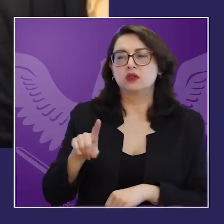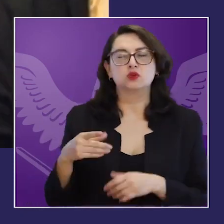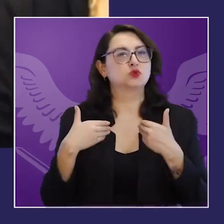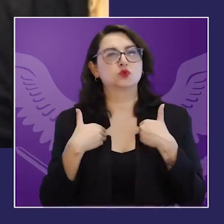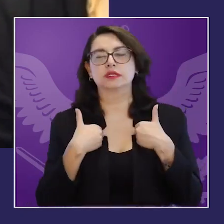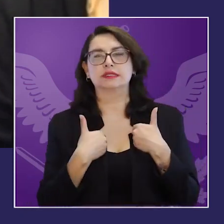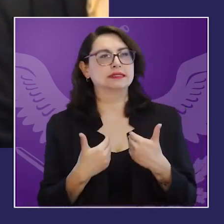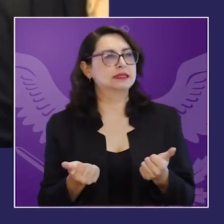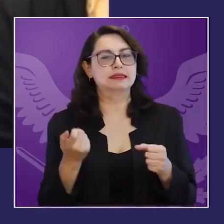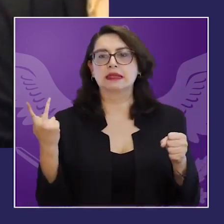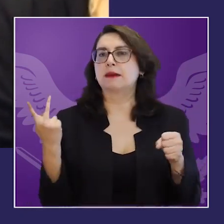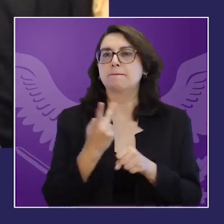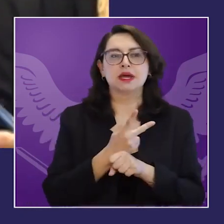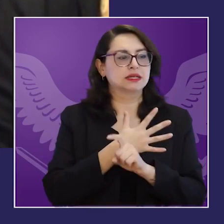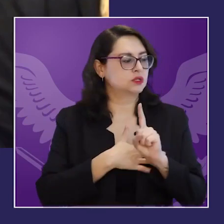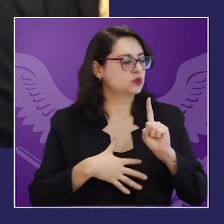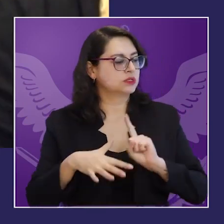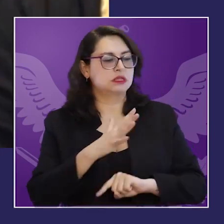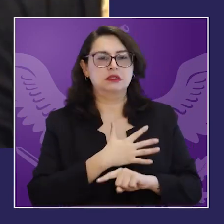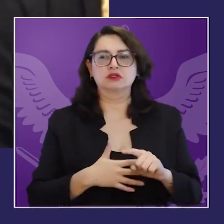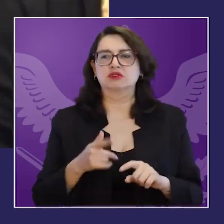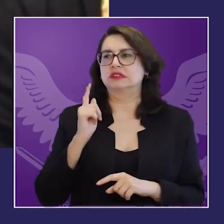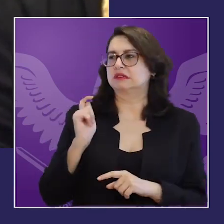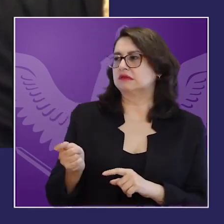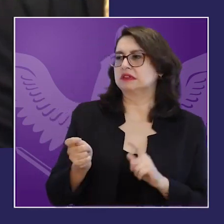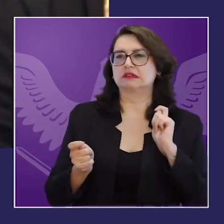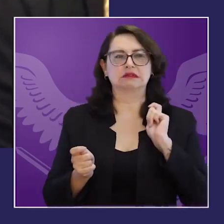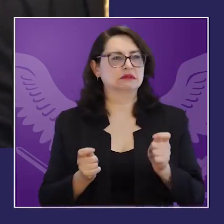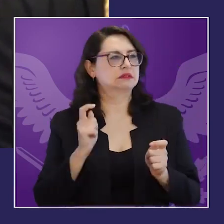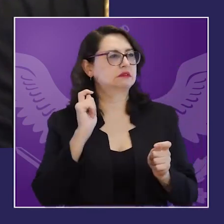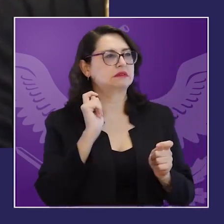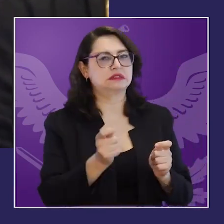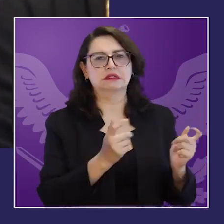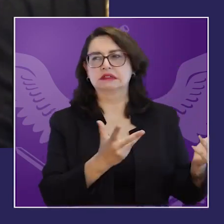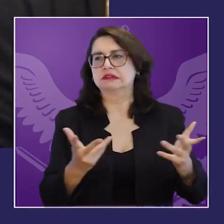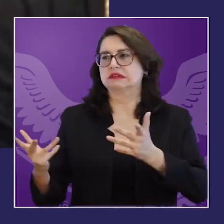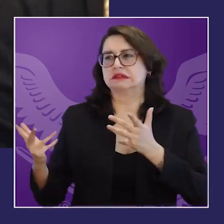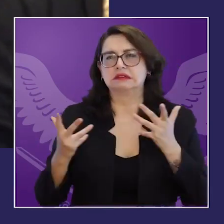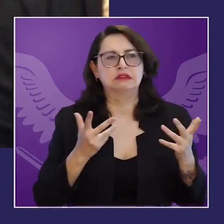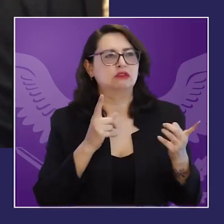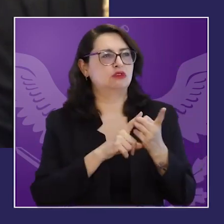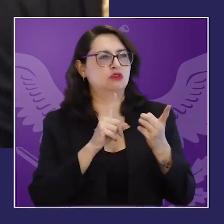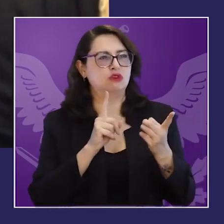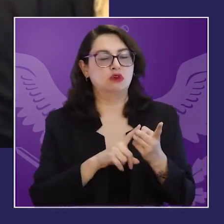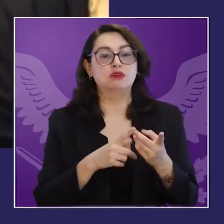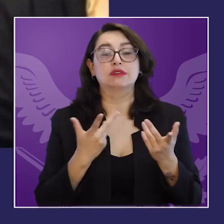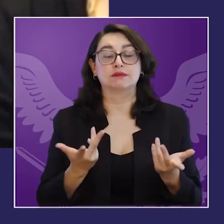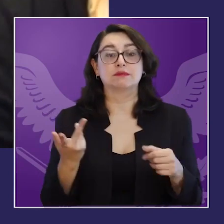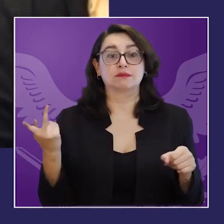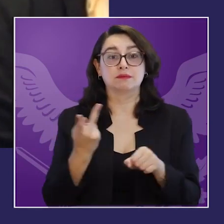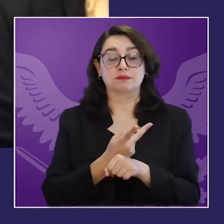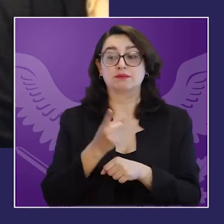o que comprendiendo lo que estaban pasando no sabían qué hacer, no sabían a dónde acudir, porque es que una mujer que